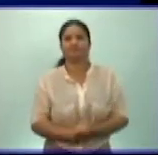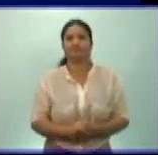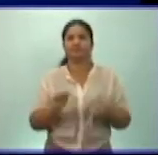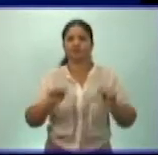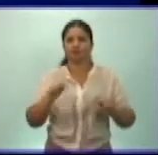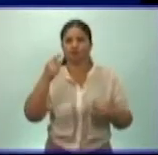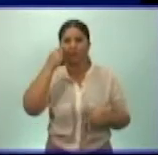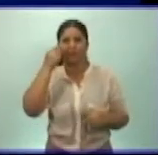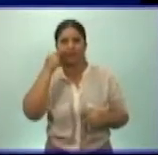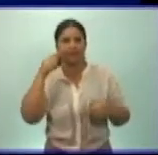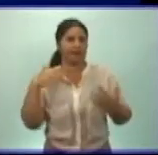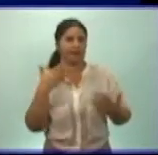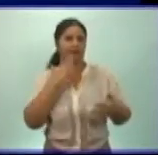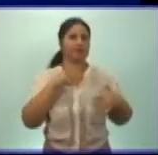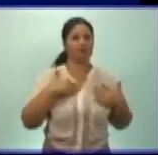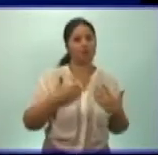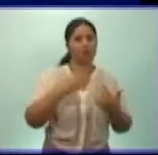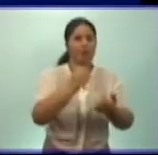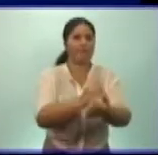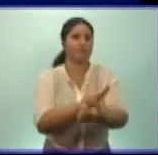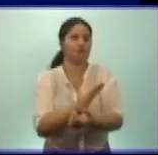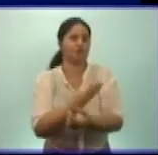corazón humano.